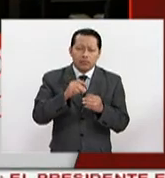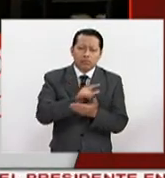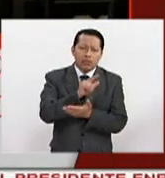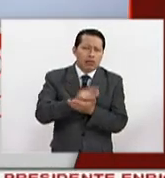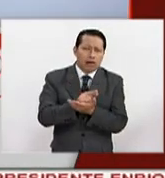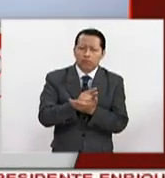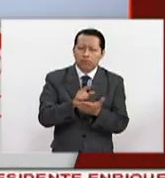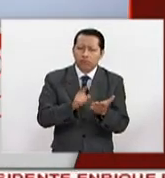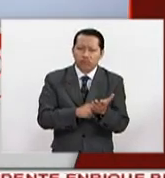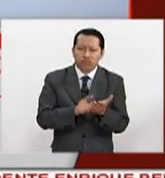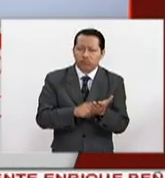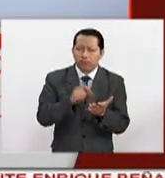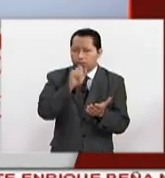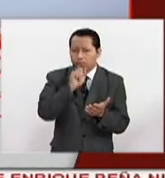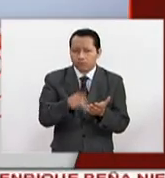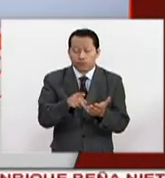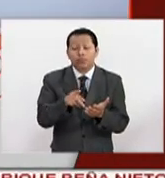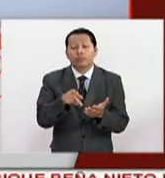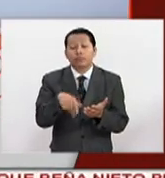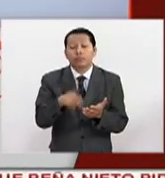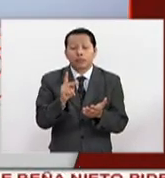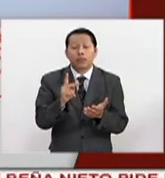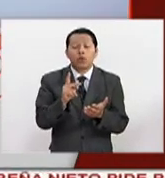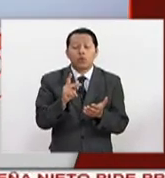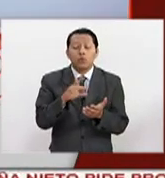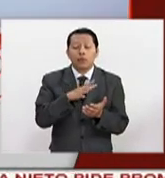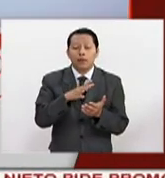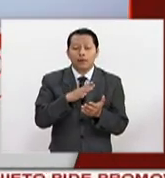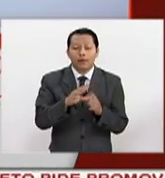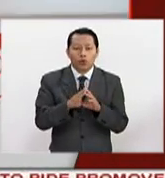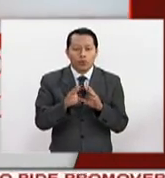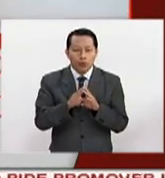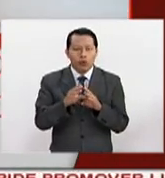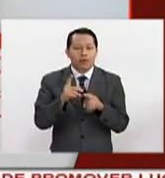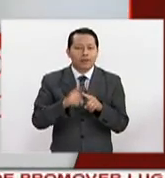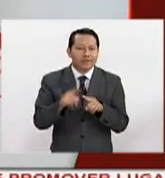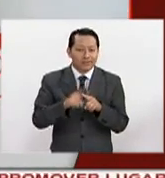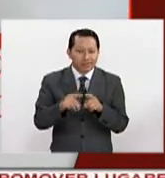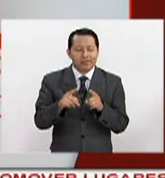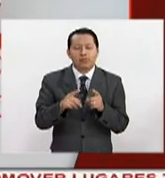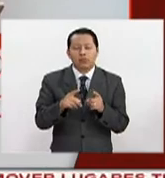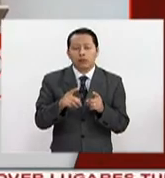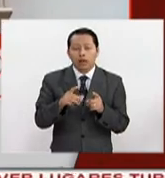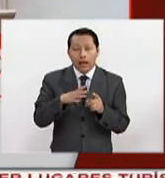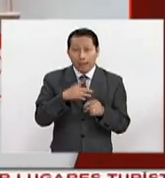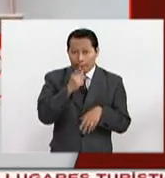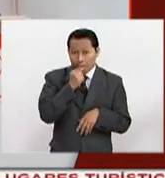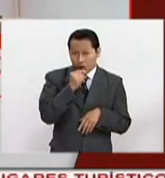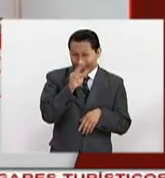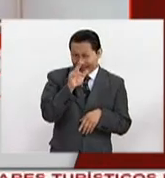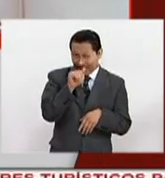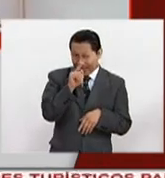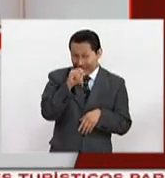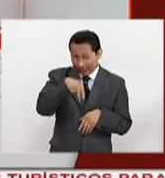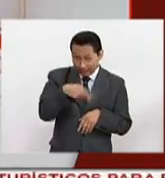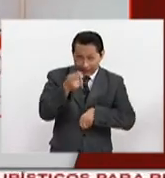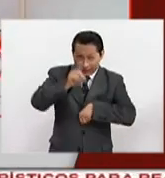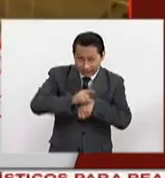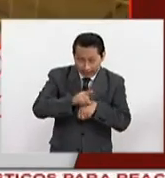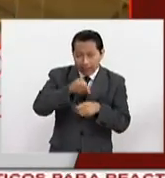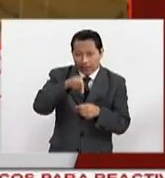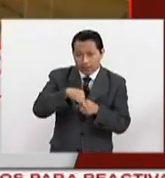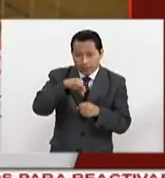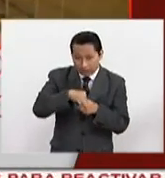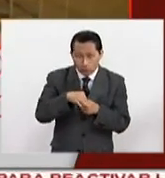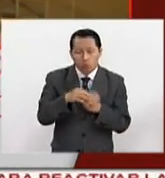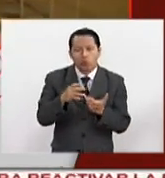jurídicas, pues bueno, la omisión de los Mossos d'Esquadra, que es la policía catalana, el día del referéndum, al no